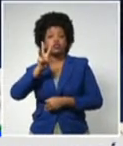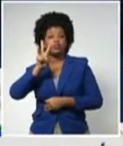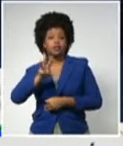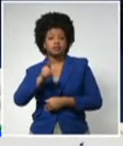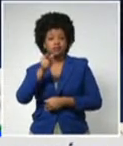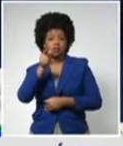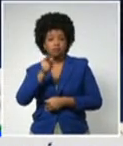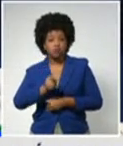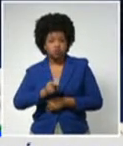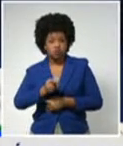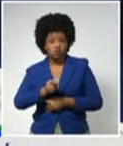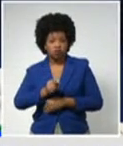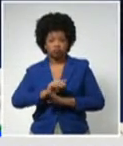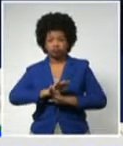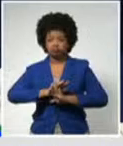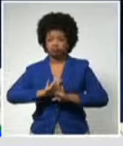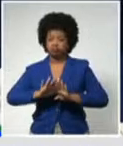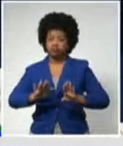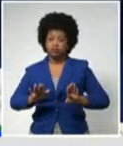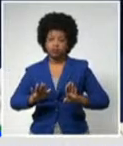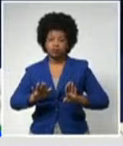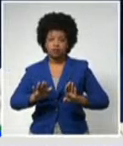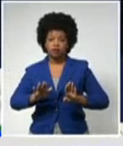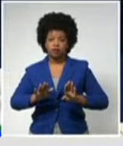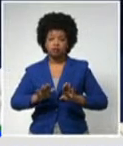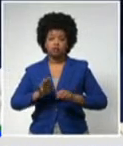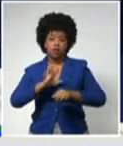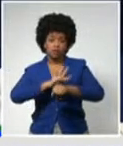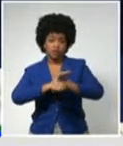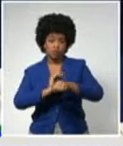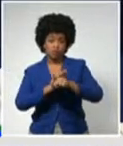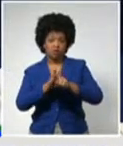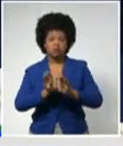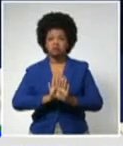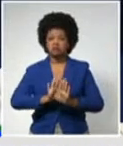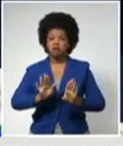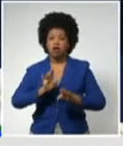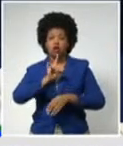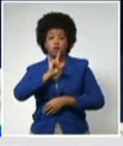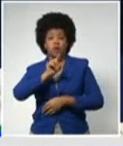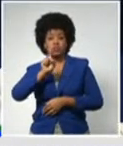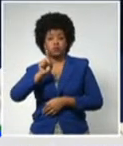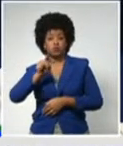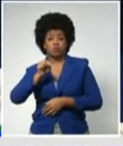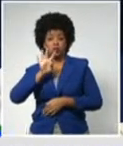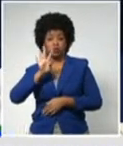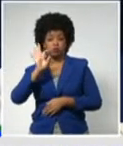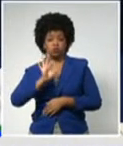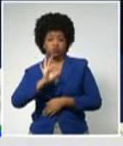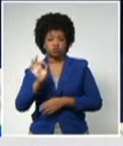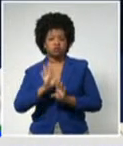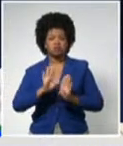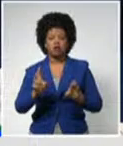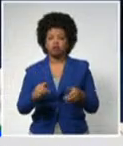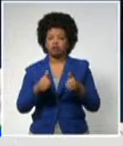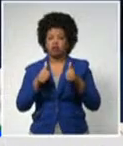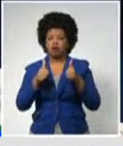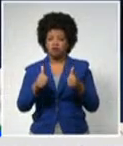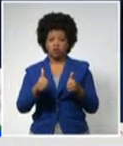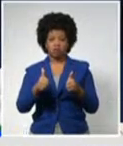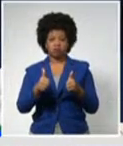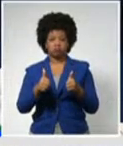2.113 pacientes de los diagnosticados en Cuba, el 91,4%, pues están